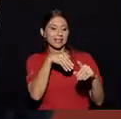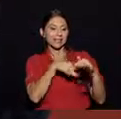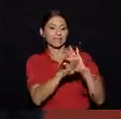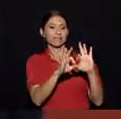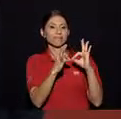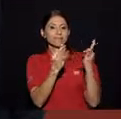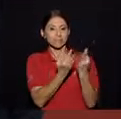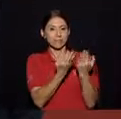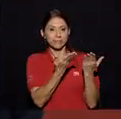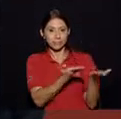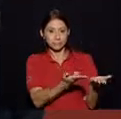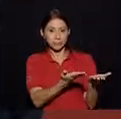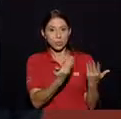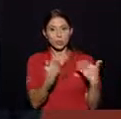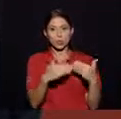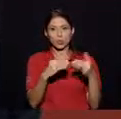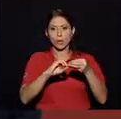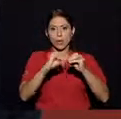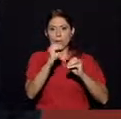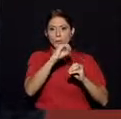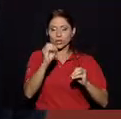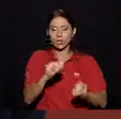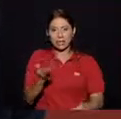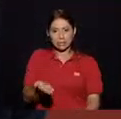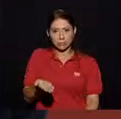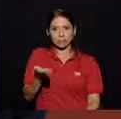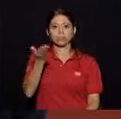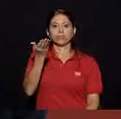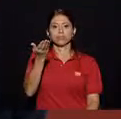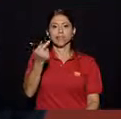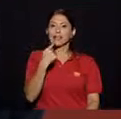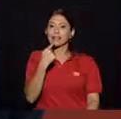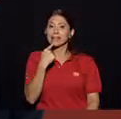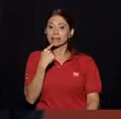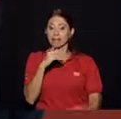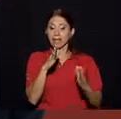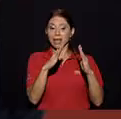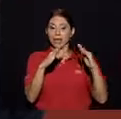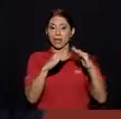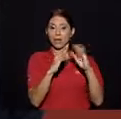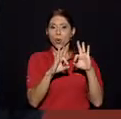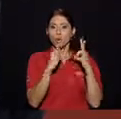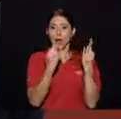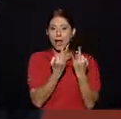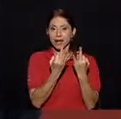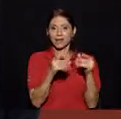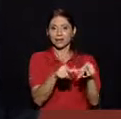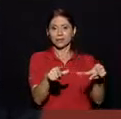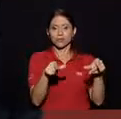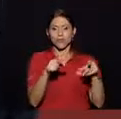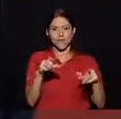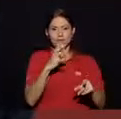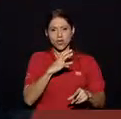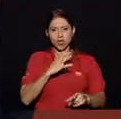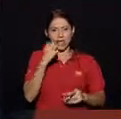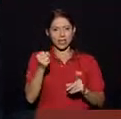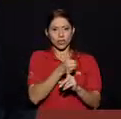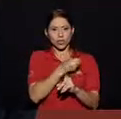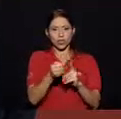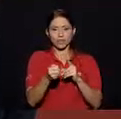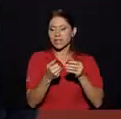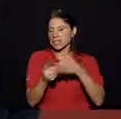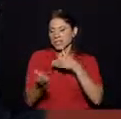gran porcentaje que habla sobre que el entorno hogar es un entorno violento, independientemente